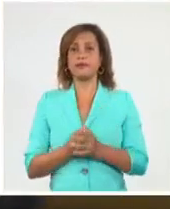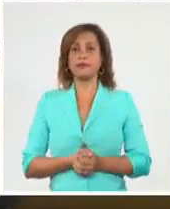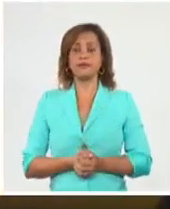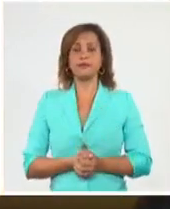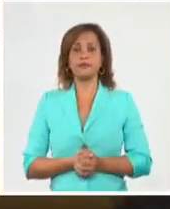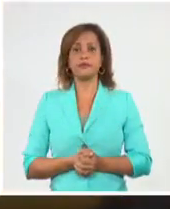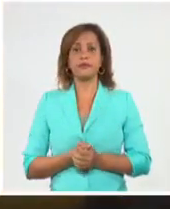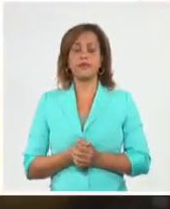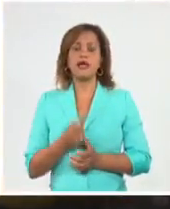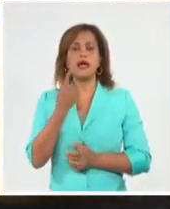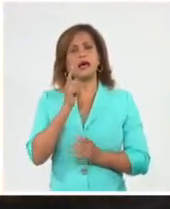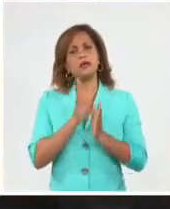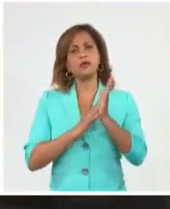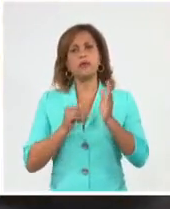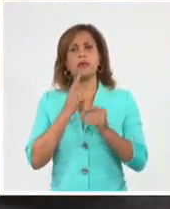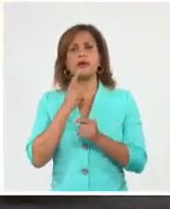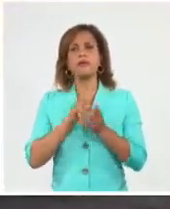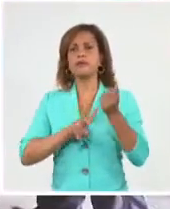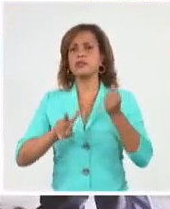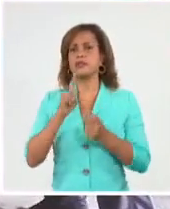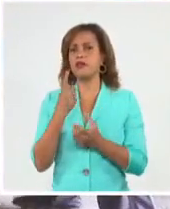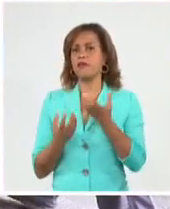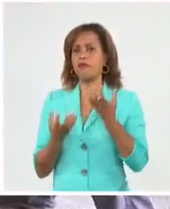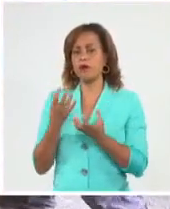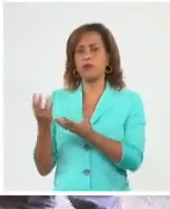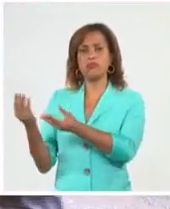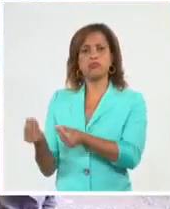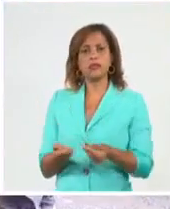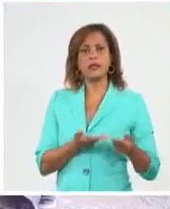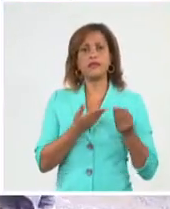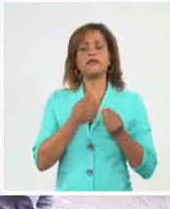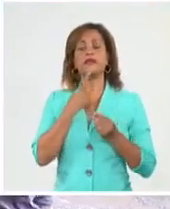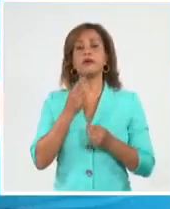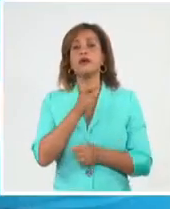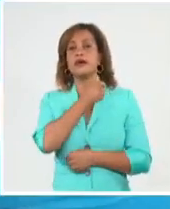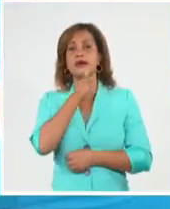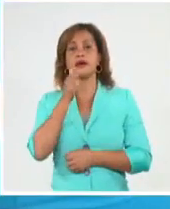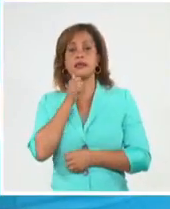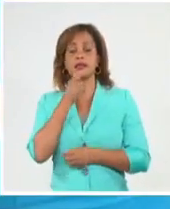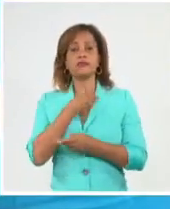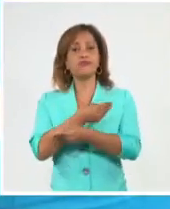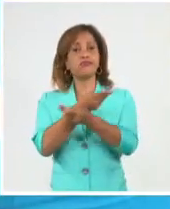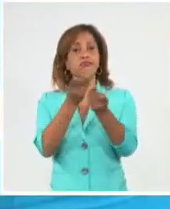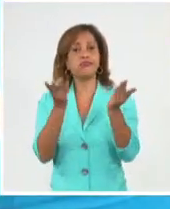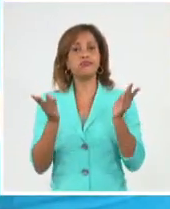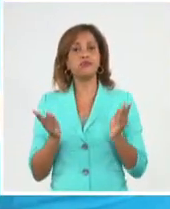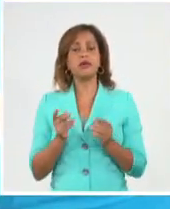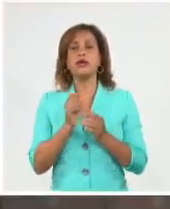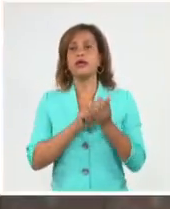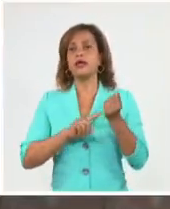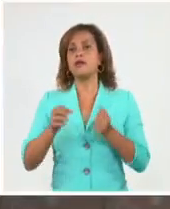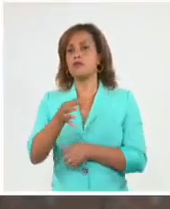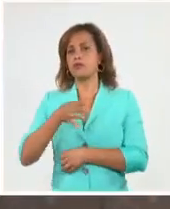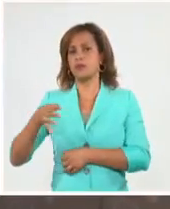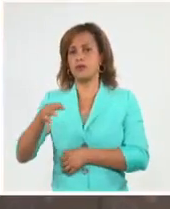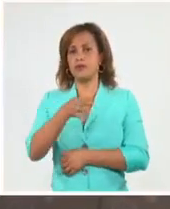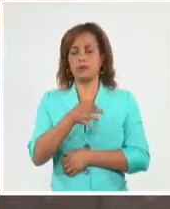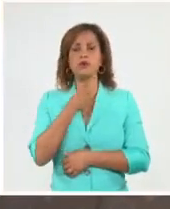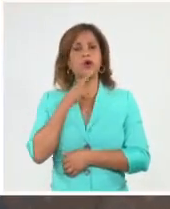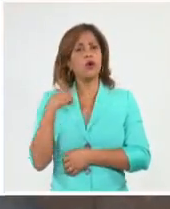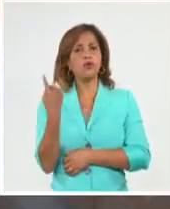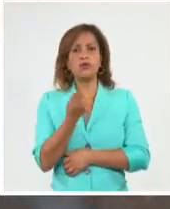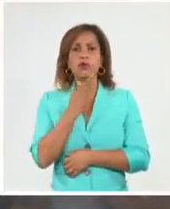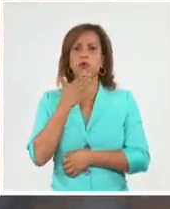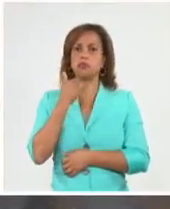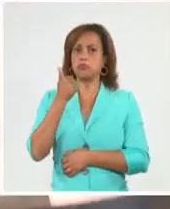Desde hace un mes, Cienfuegos recibe el aceite de donación y lo distribuye en su territorio, producto que beneficiará al total de